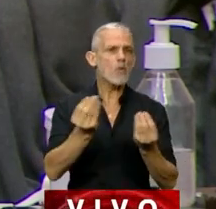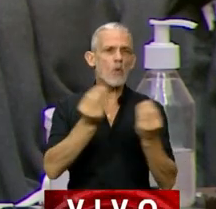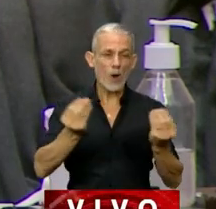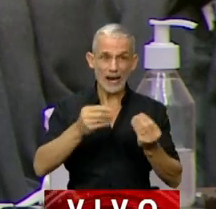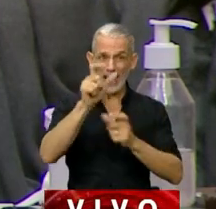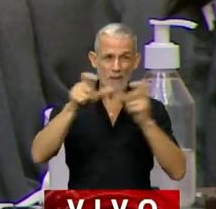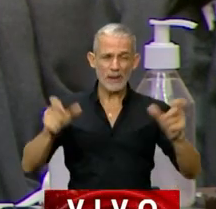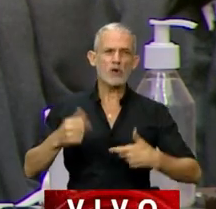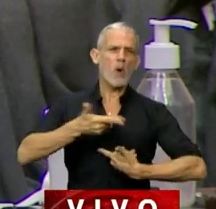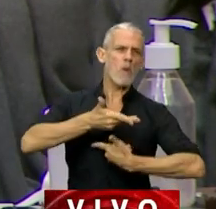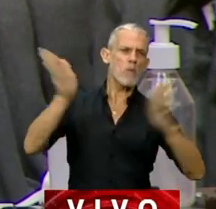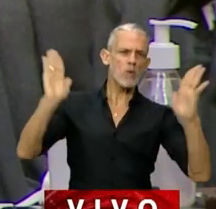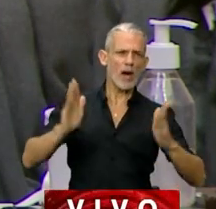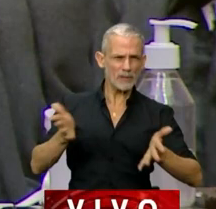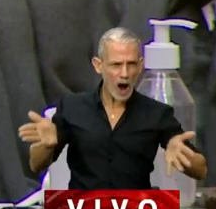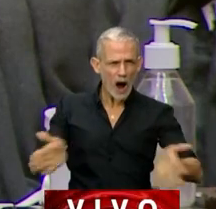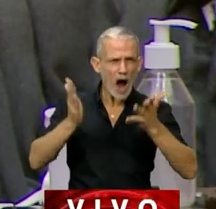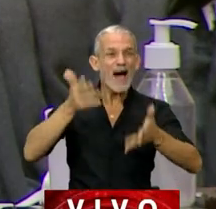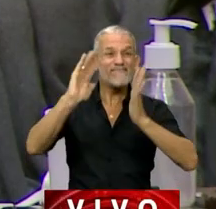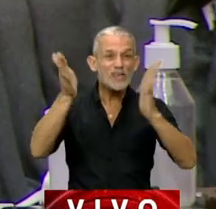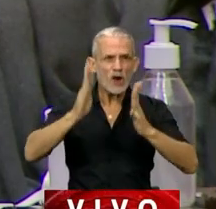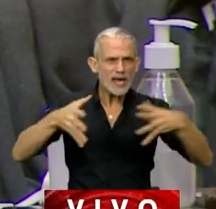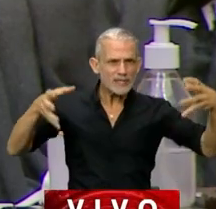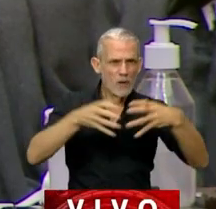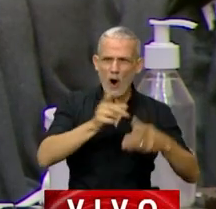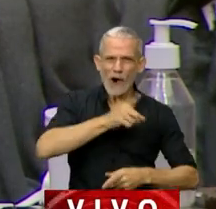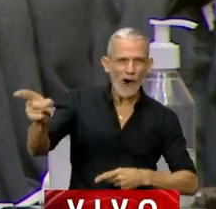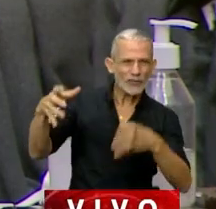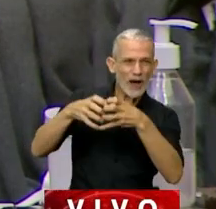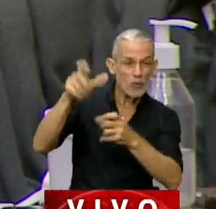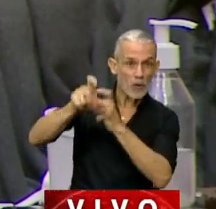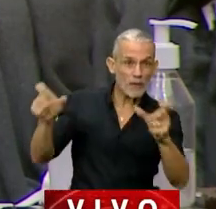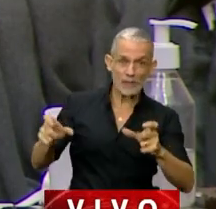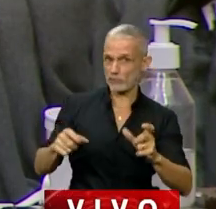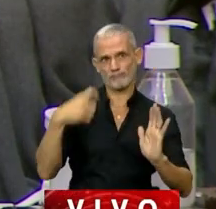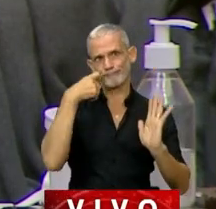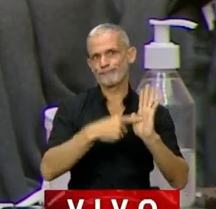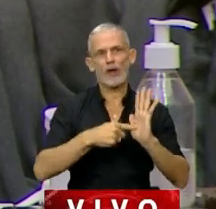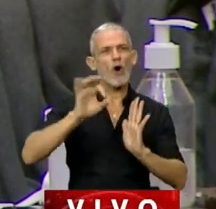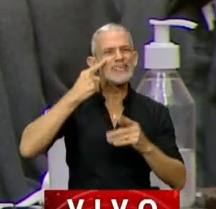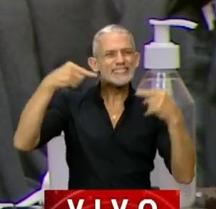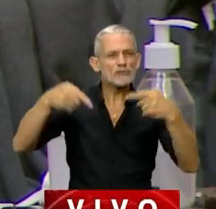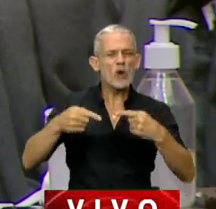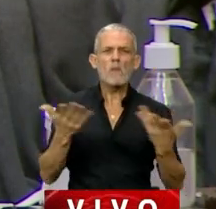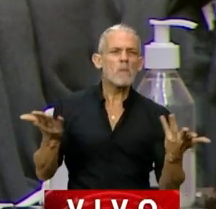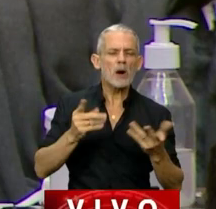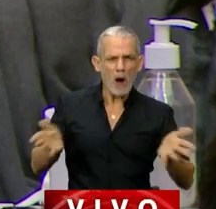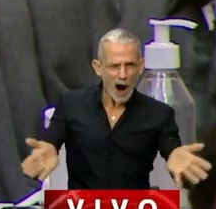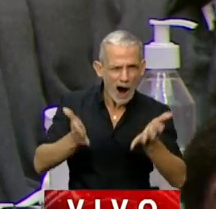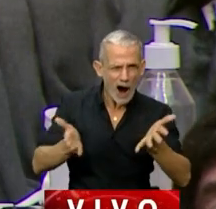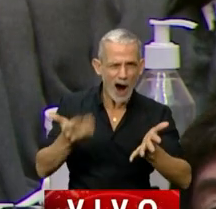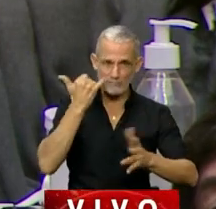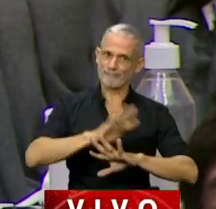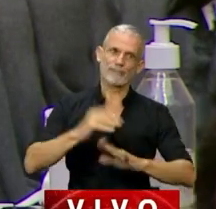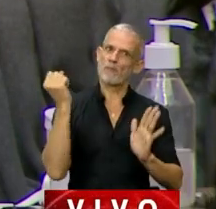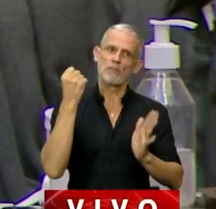a quienes públicamente inciten a la violencia colectiva contra grupos de personas o instituciones por sola incitación y